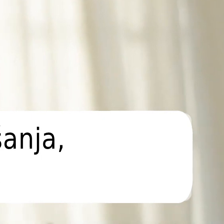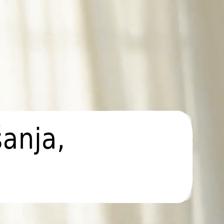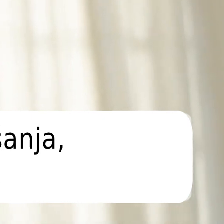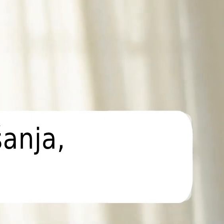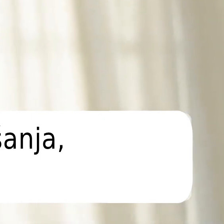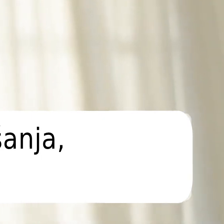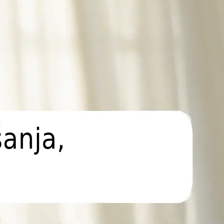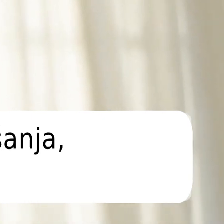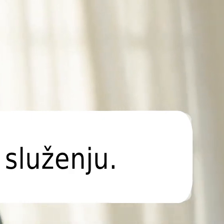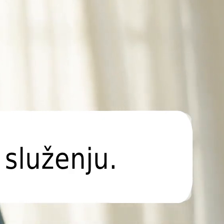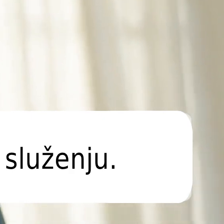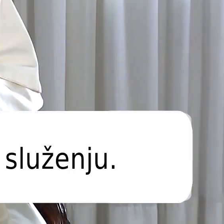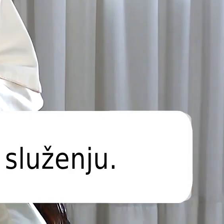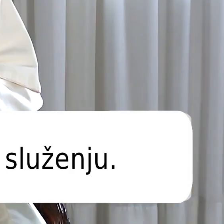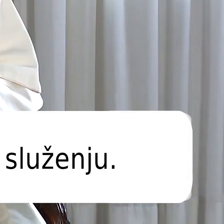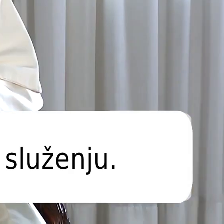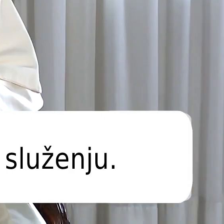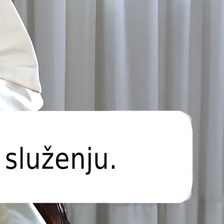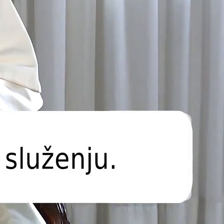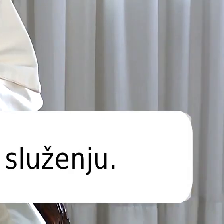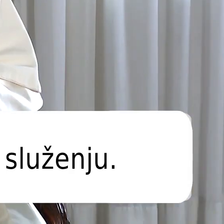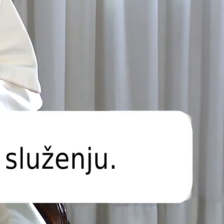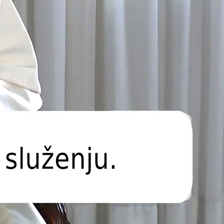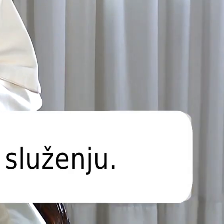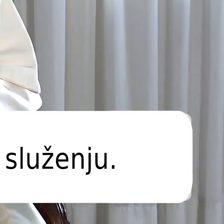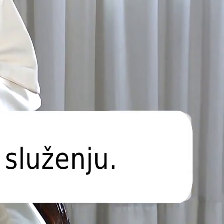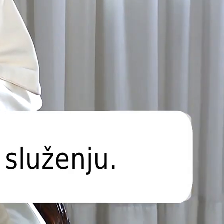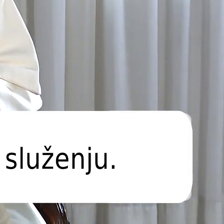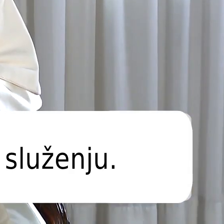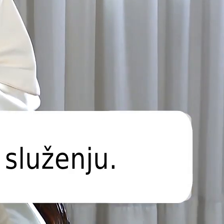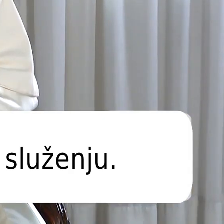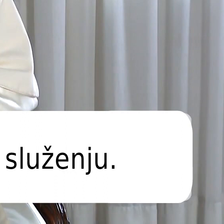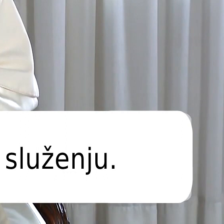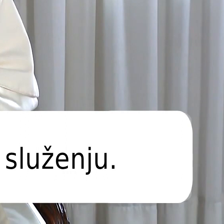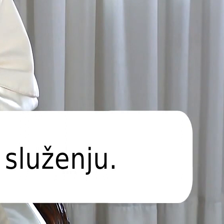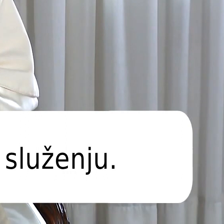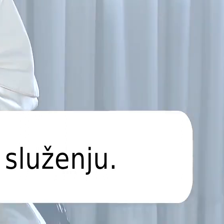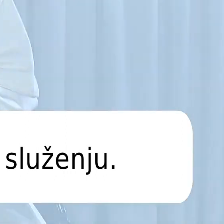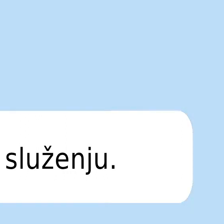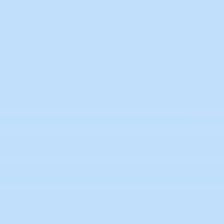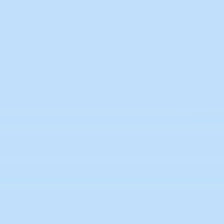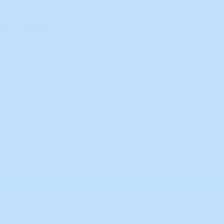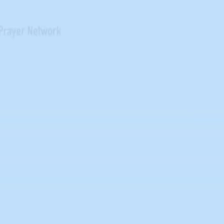profundidad del discernimiento, la valentía de la fe y la dedicación al servicio.